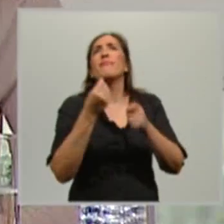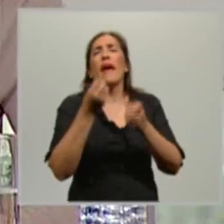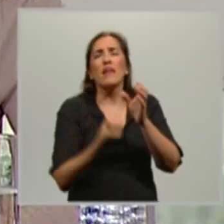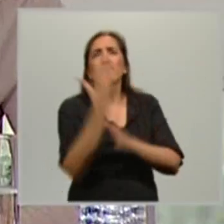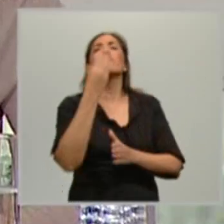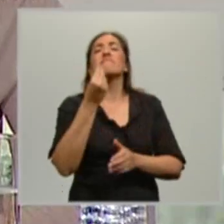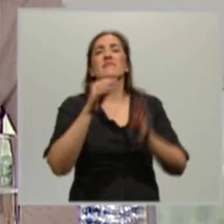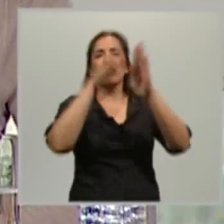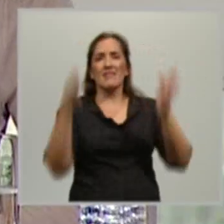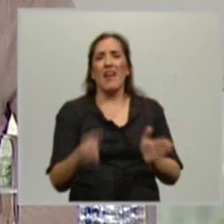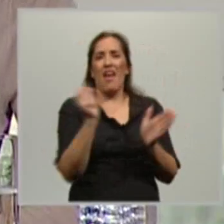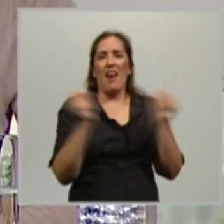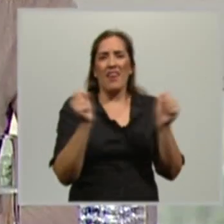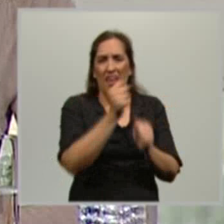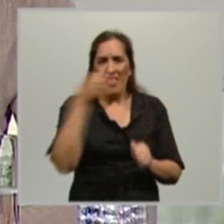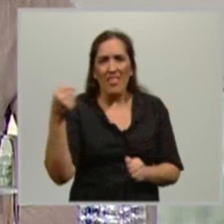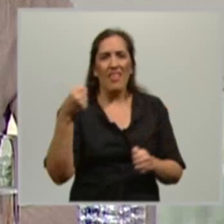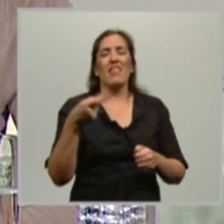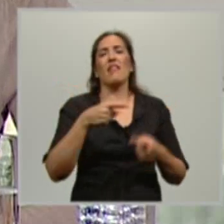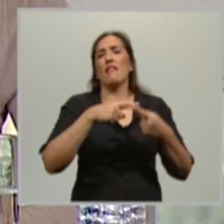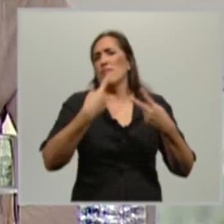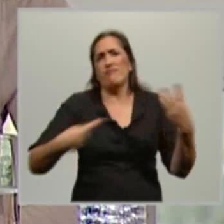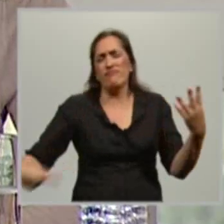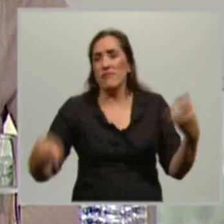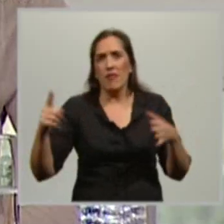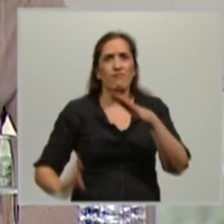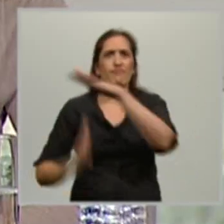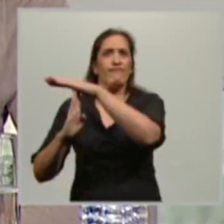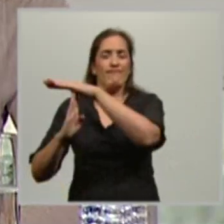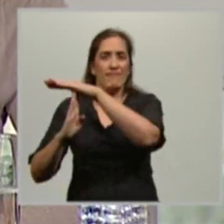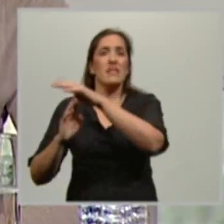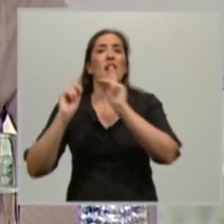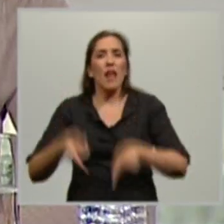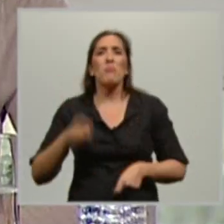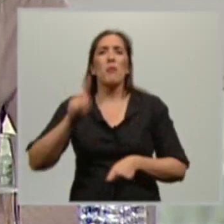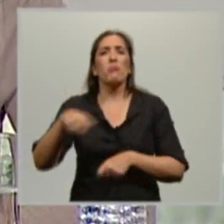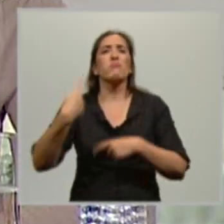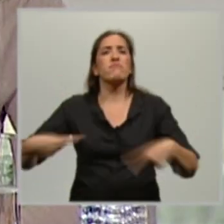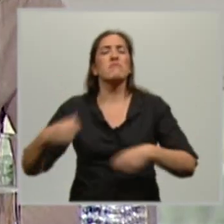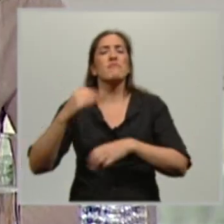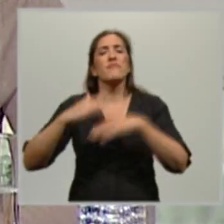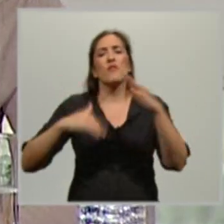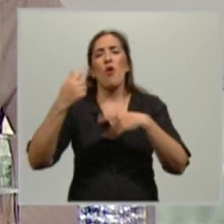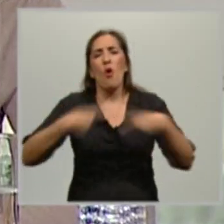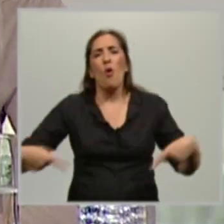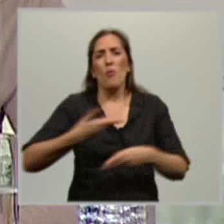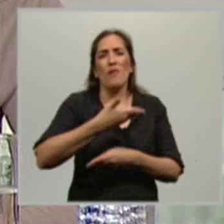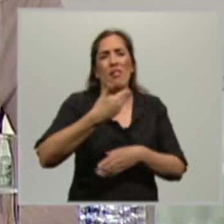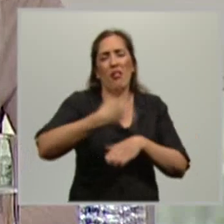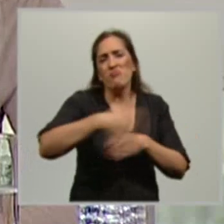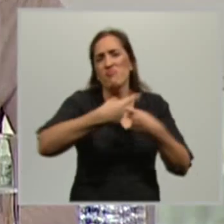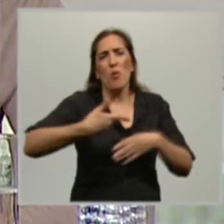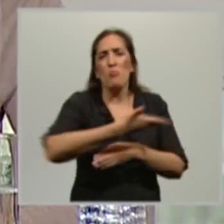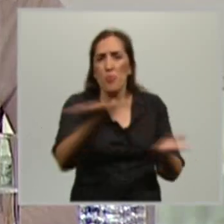de construcción, que también ha sido uno de los pilares, la obra pública y también la obra privada que se ha hecho en